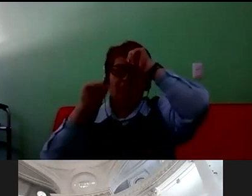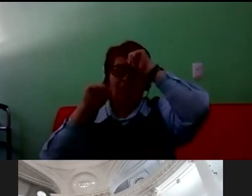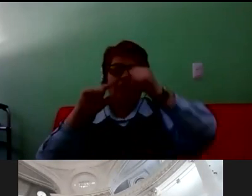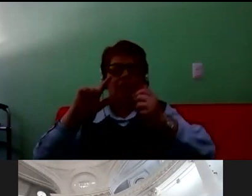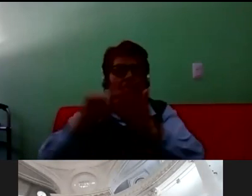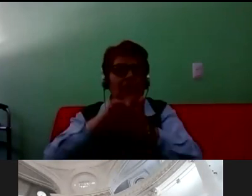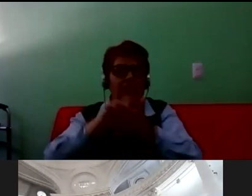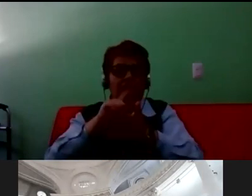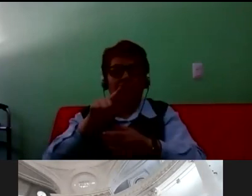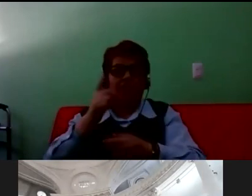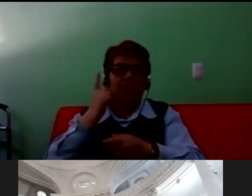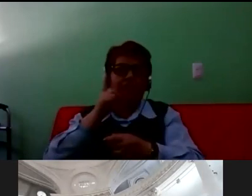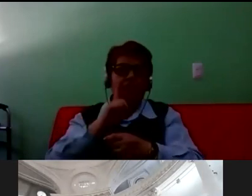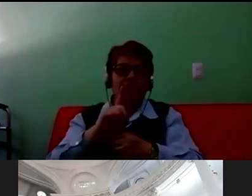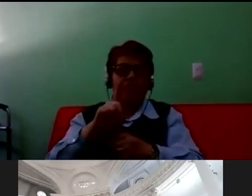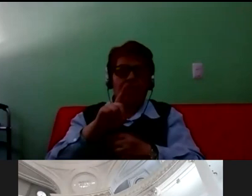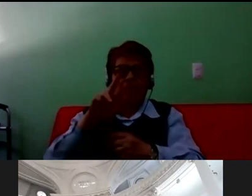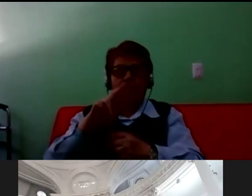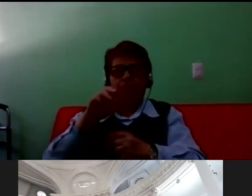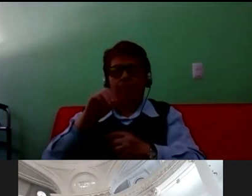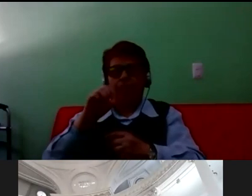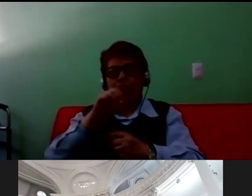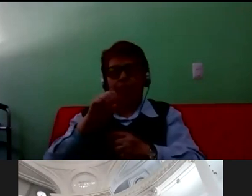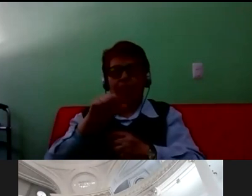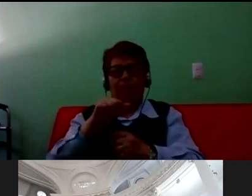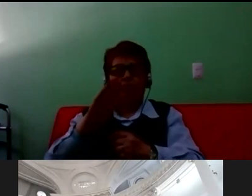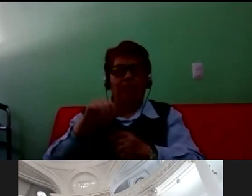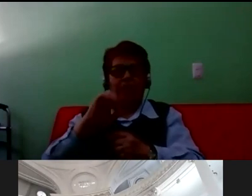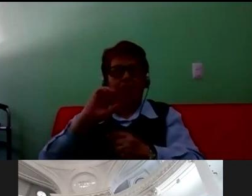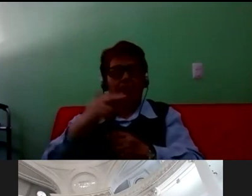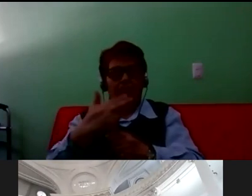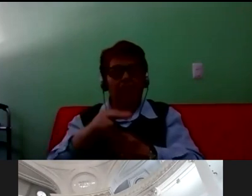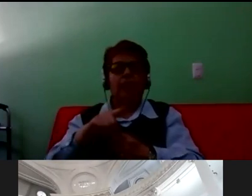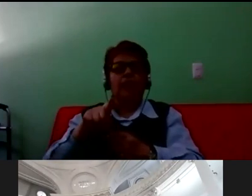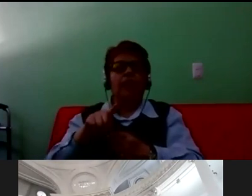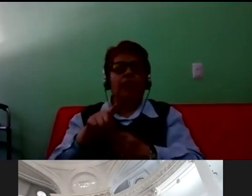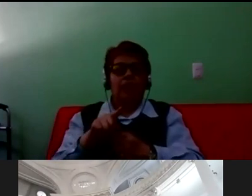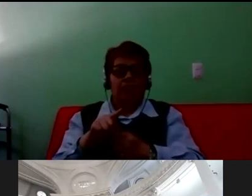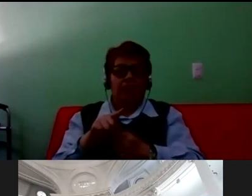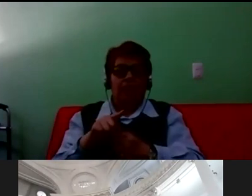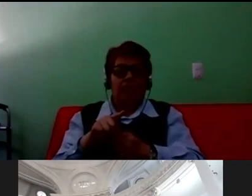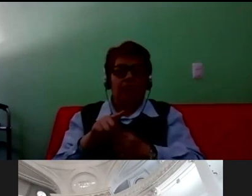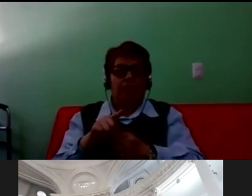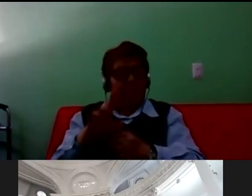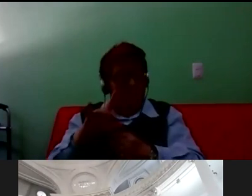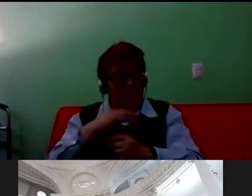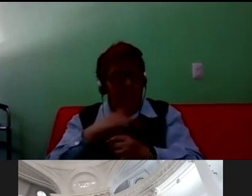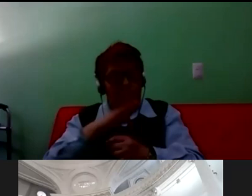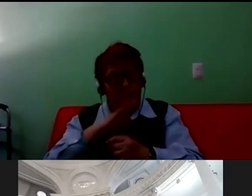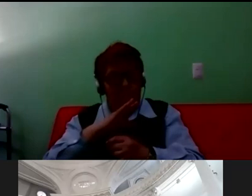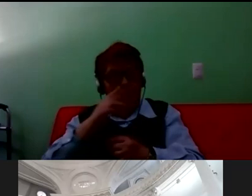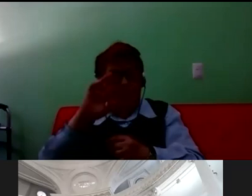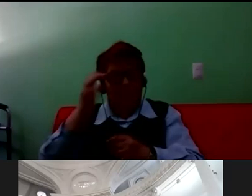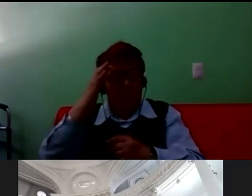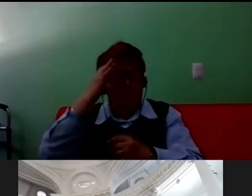con la diputada Rosbach Estrada, en el sentido de sí es loable y se